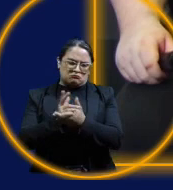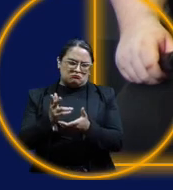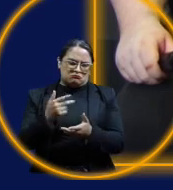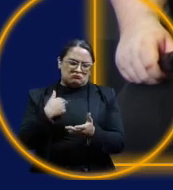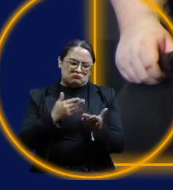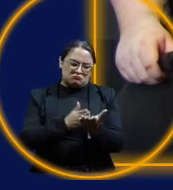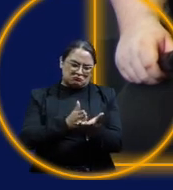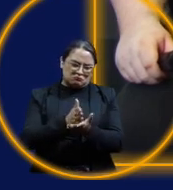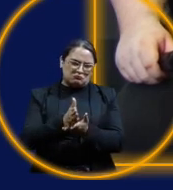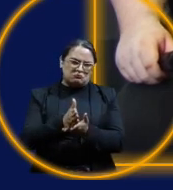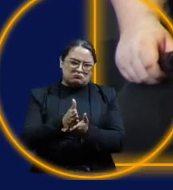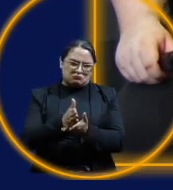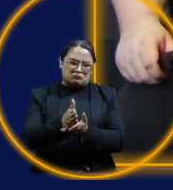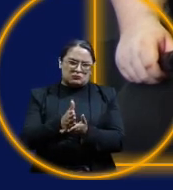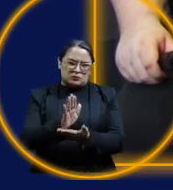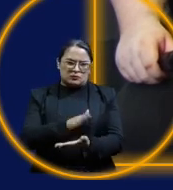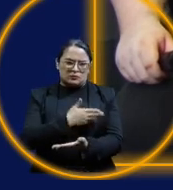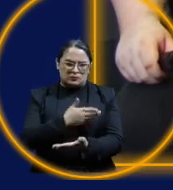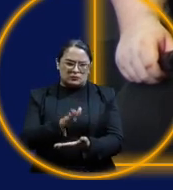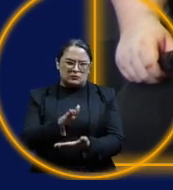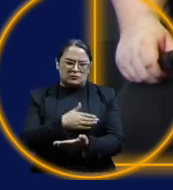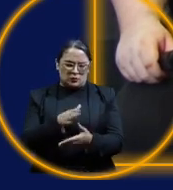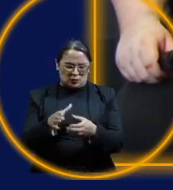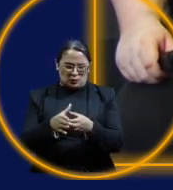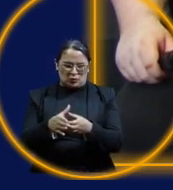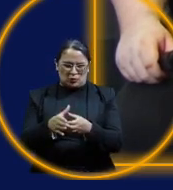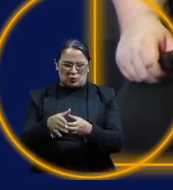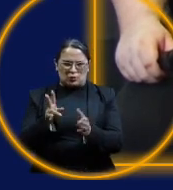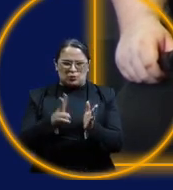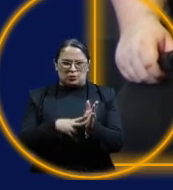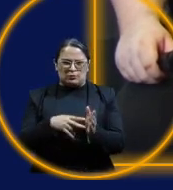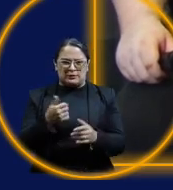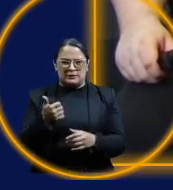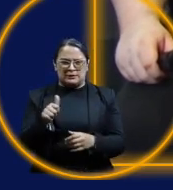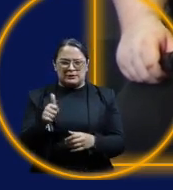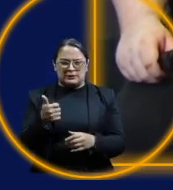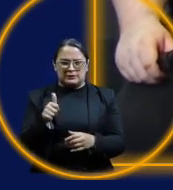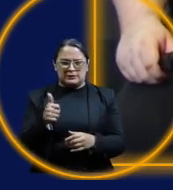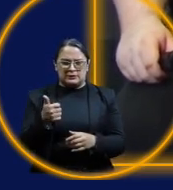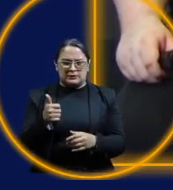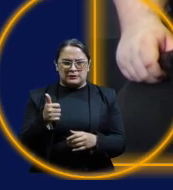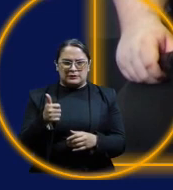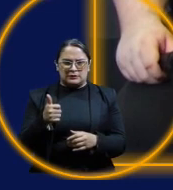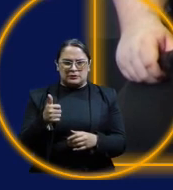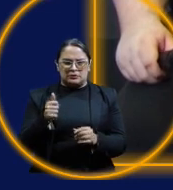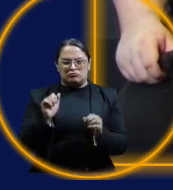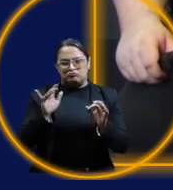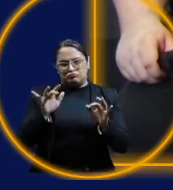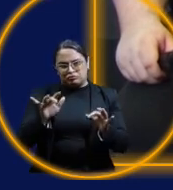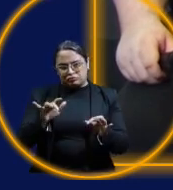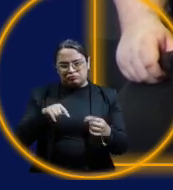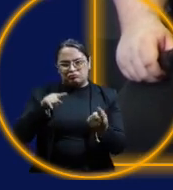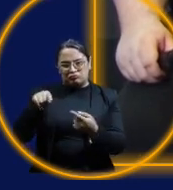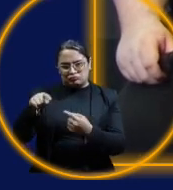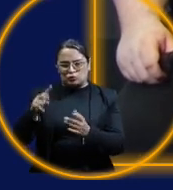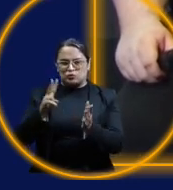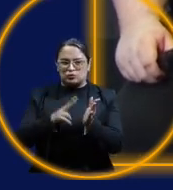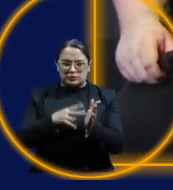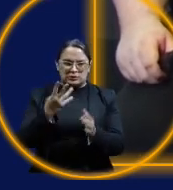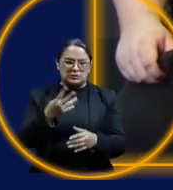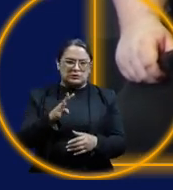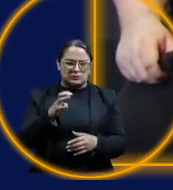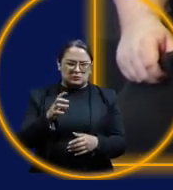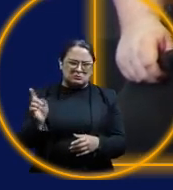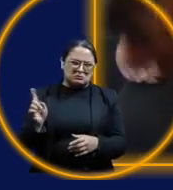empezó en en los M Birs que empezaron el 2010 y hice toures hasta el 2019 Así que básicamente